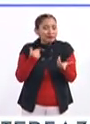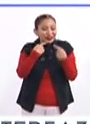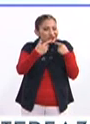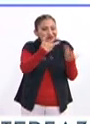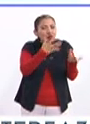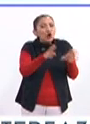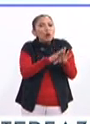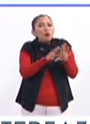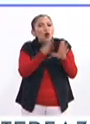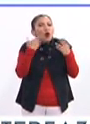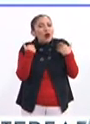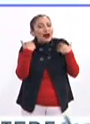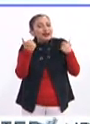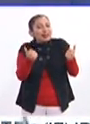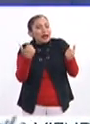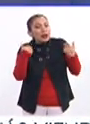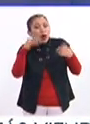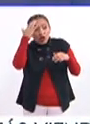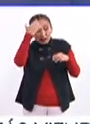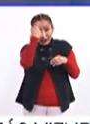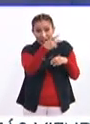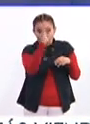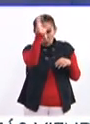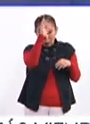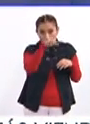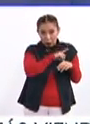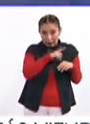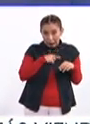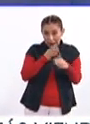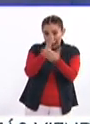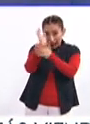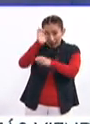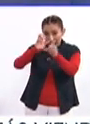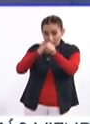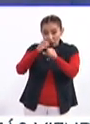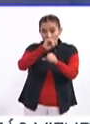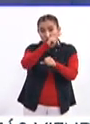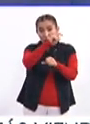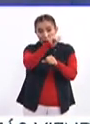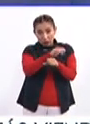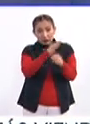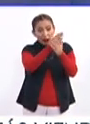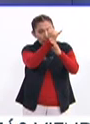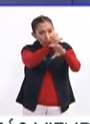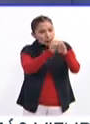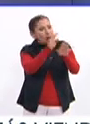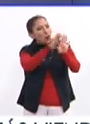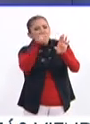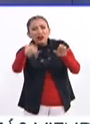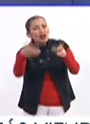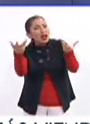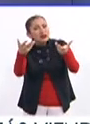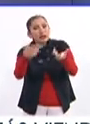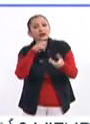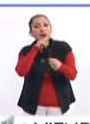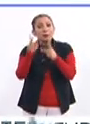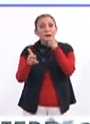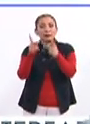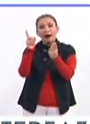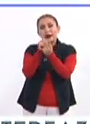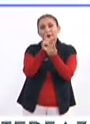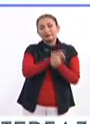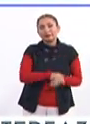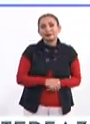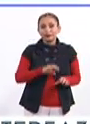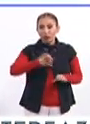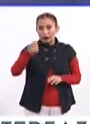Entonces, justamente el objetivo es que conozcan la cultura porque tienen que ir a embajadas, consulados, bibliotecas a investigar, pero también poder dialogar. Muchos aspectos,